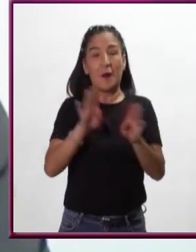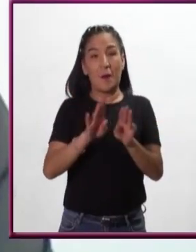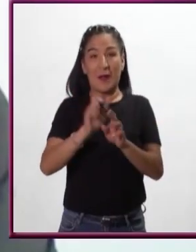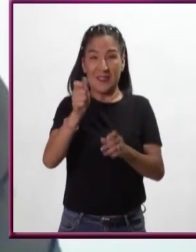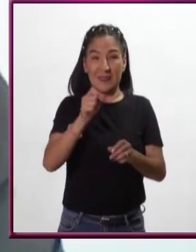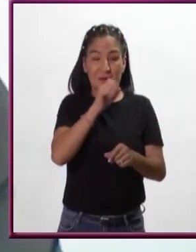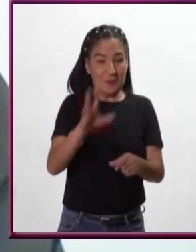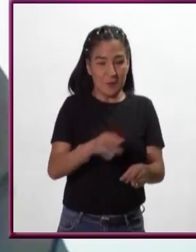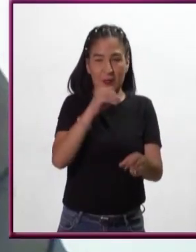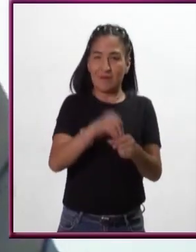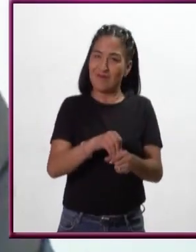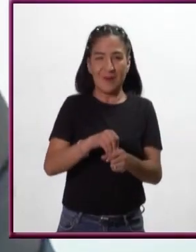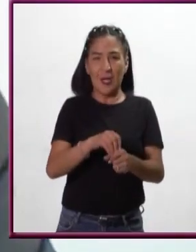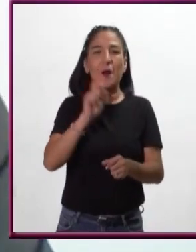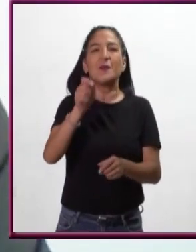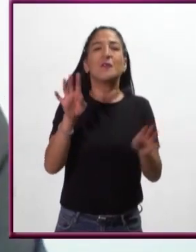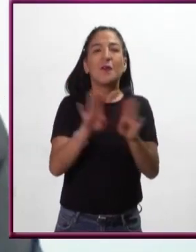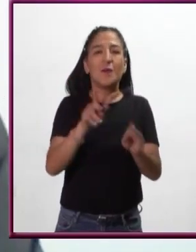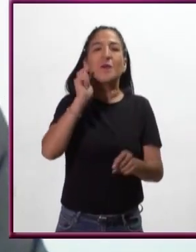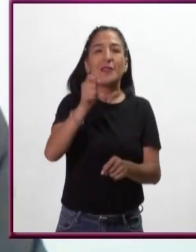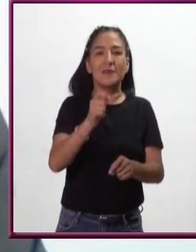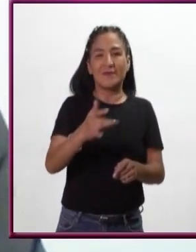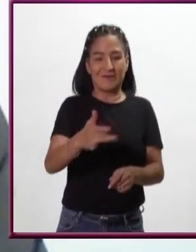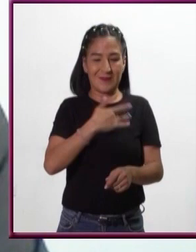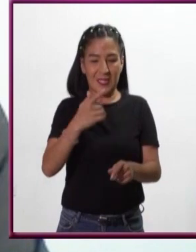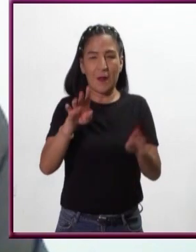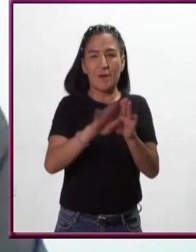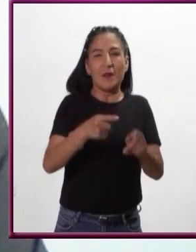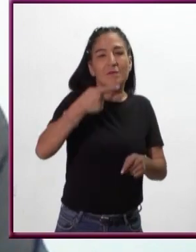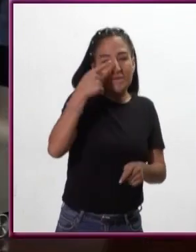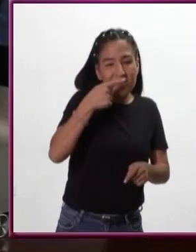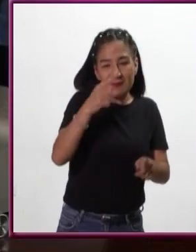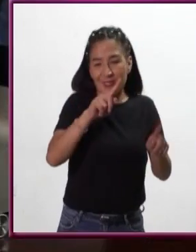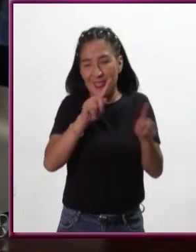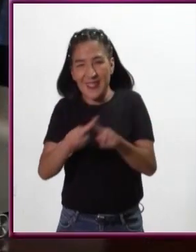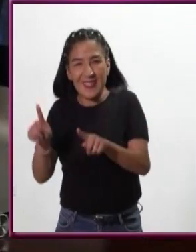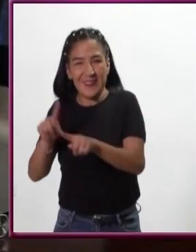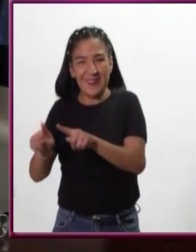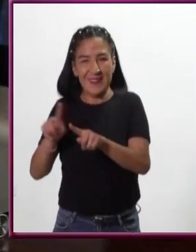el sentido estricto no. Hay algunos intentos de crear ya sensores olfativos.